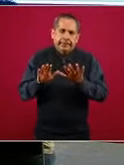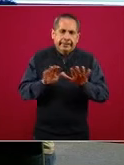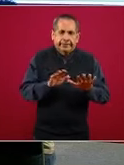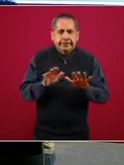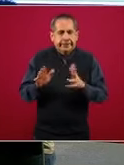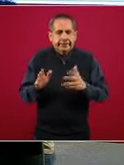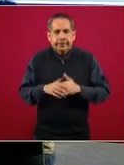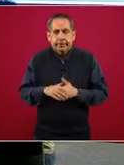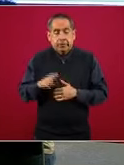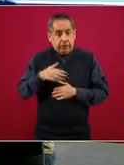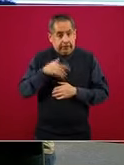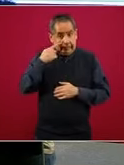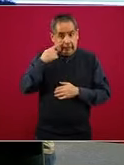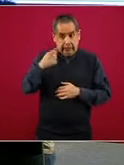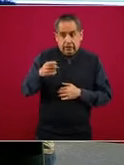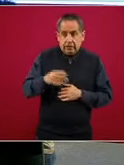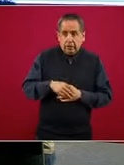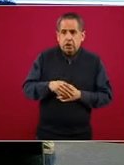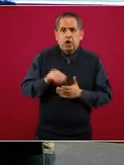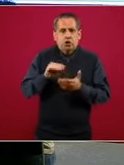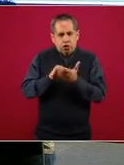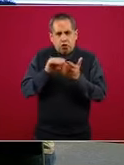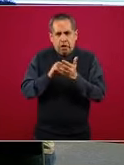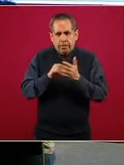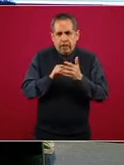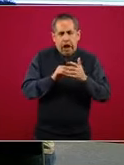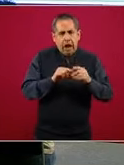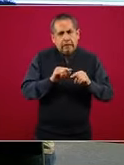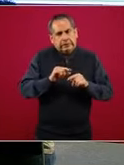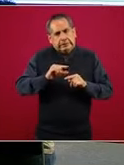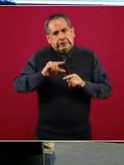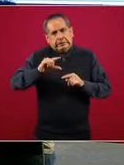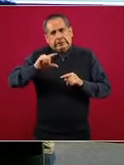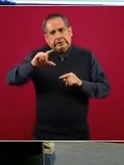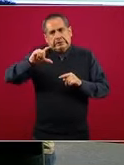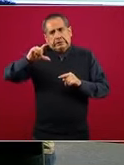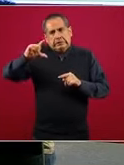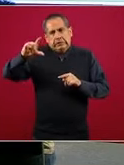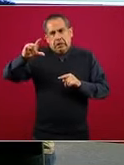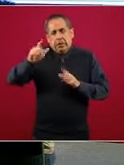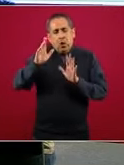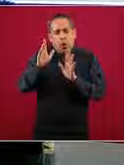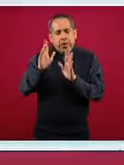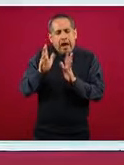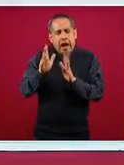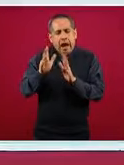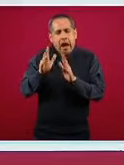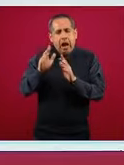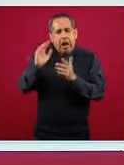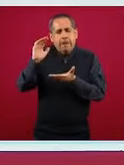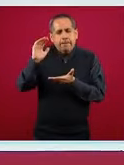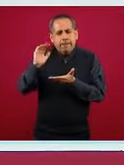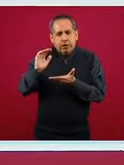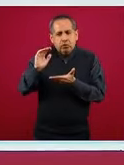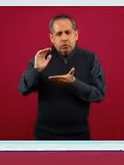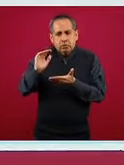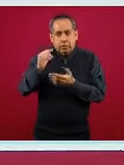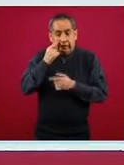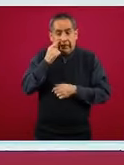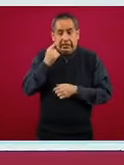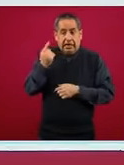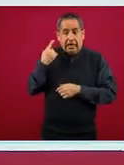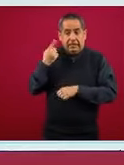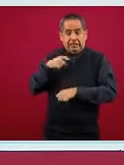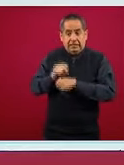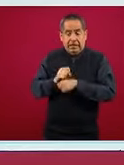de que si bien continuamos en esta fase de ascenso, notamos ya con cierta constancia, esta es la